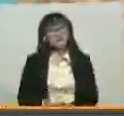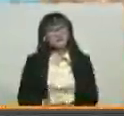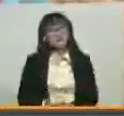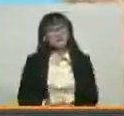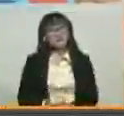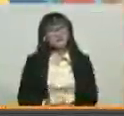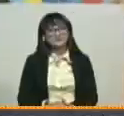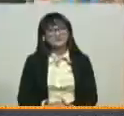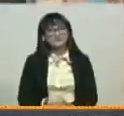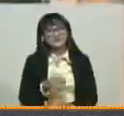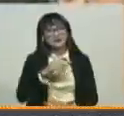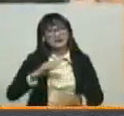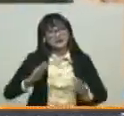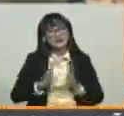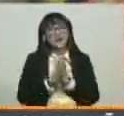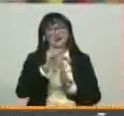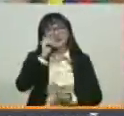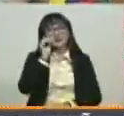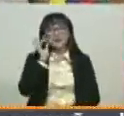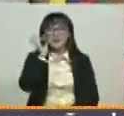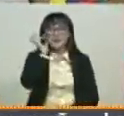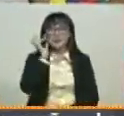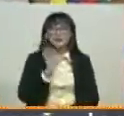tierra de santos y de santas.